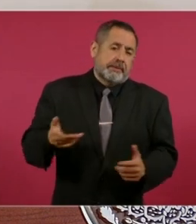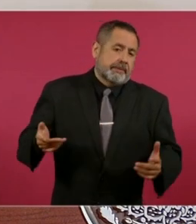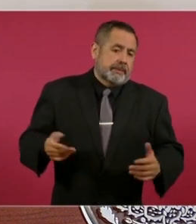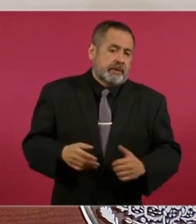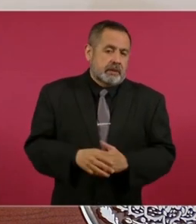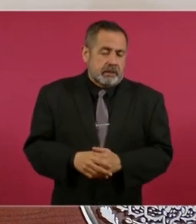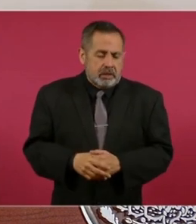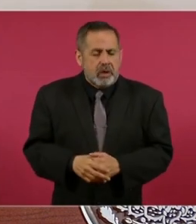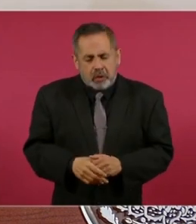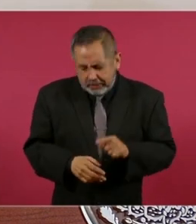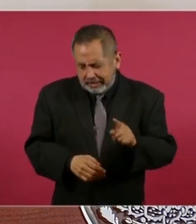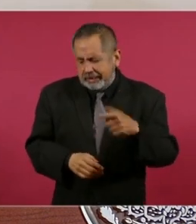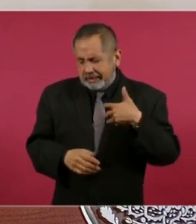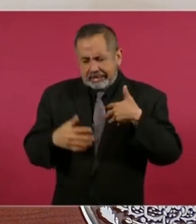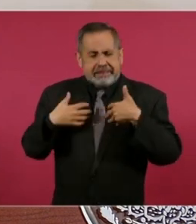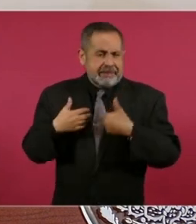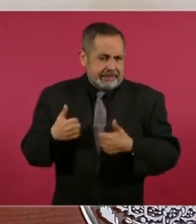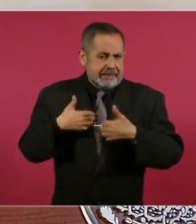Pero yo entiendo